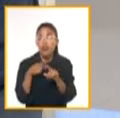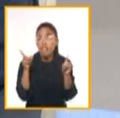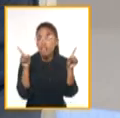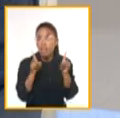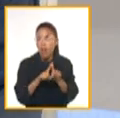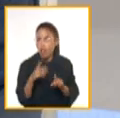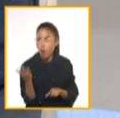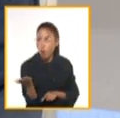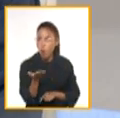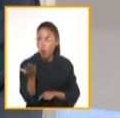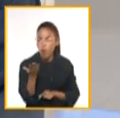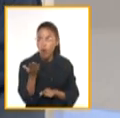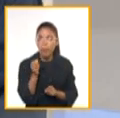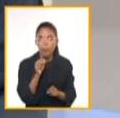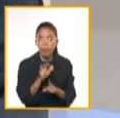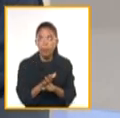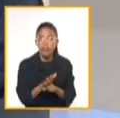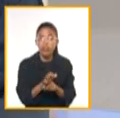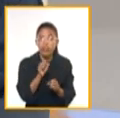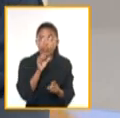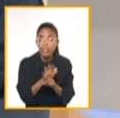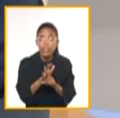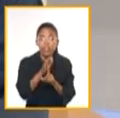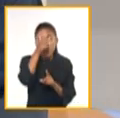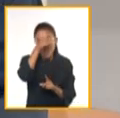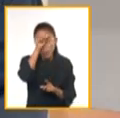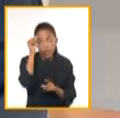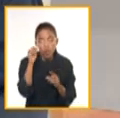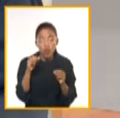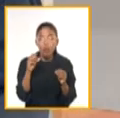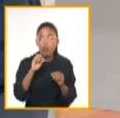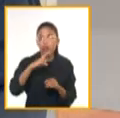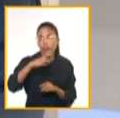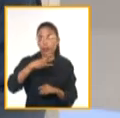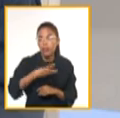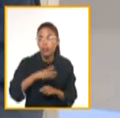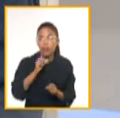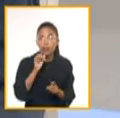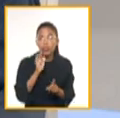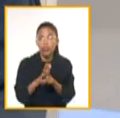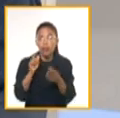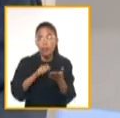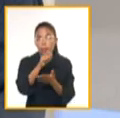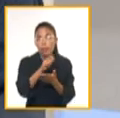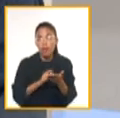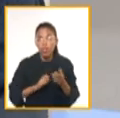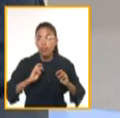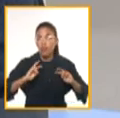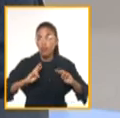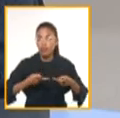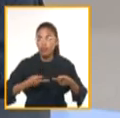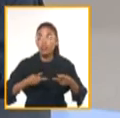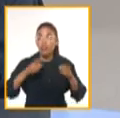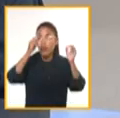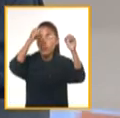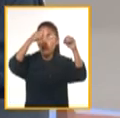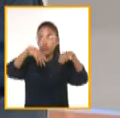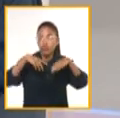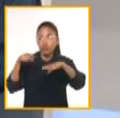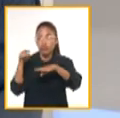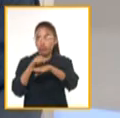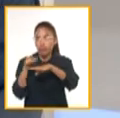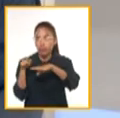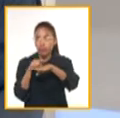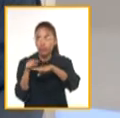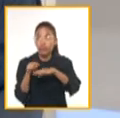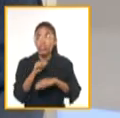rápido en el microsistema. Y a partir de la madrugada del domingo, entonces se activa el protocolo de restablecimiento de la zona occidental. Alrededor de las